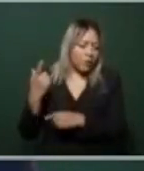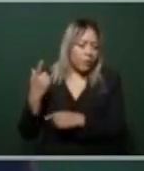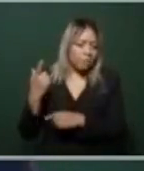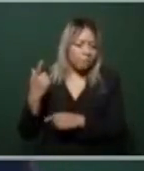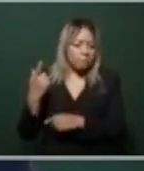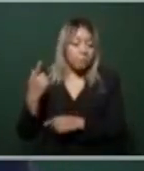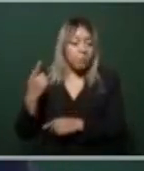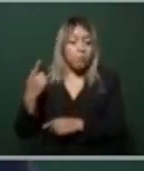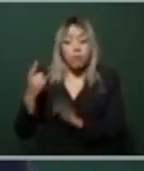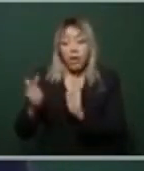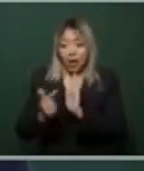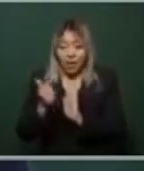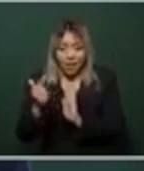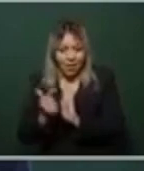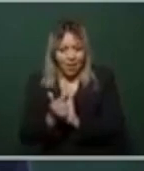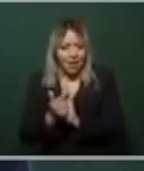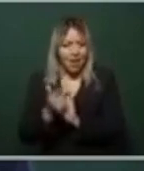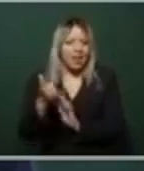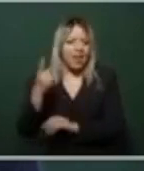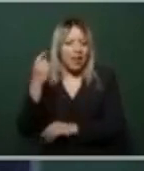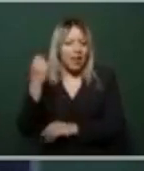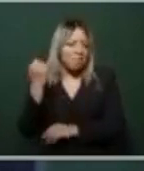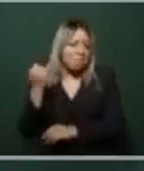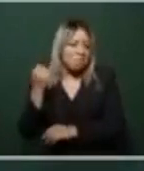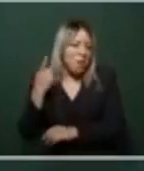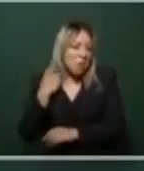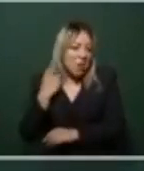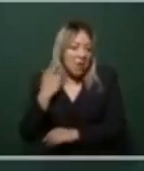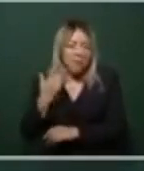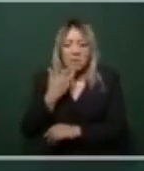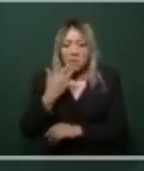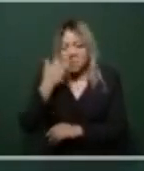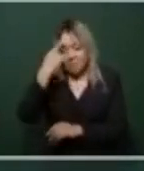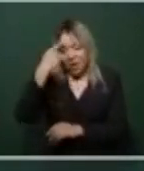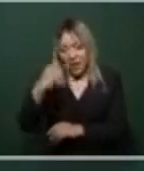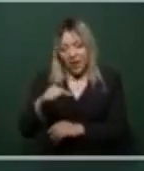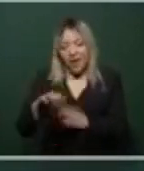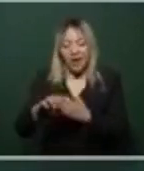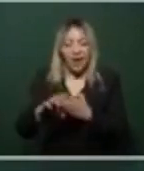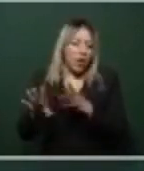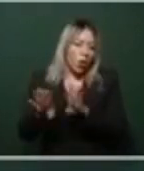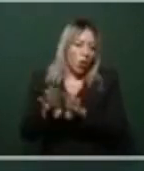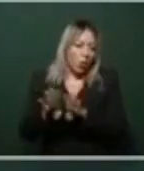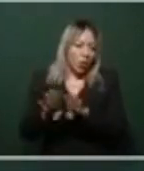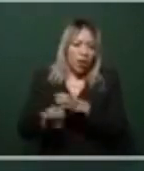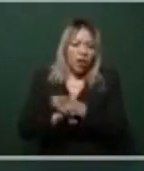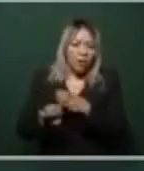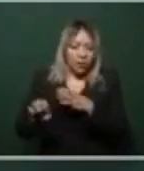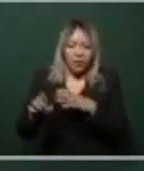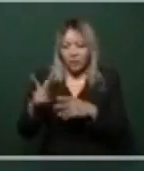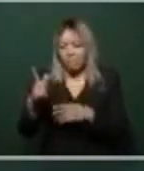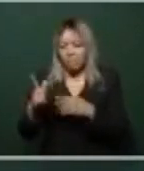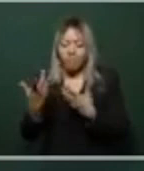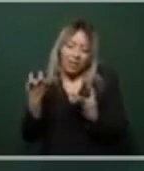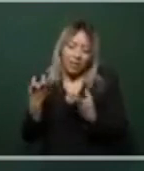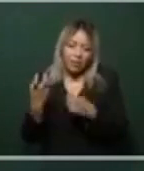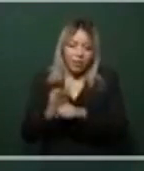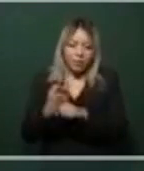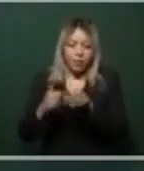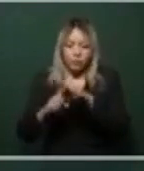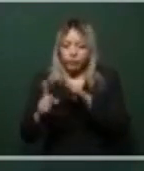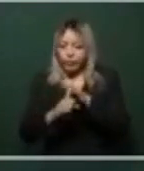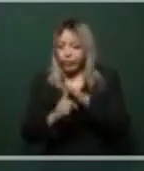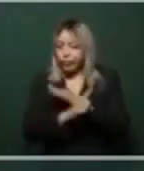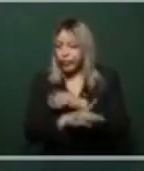inteligente para atemperar el fenómeno migratorio. O sea, cerrar